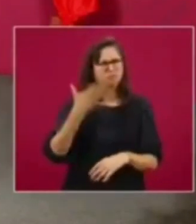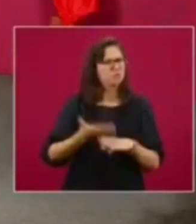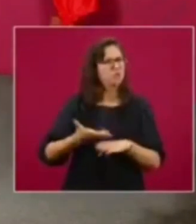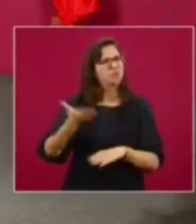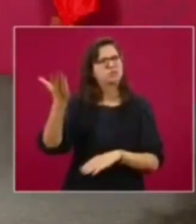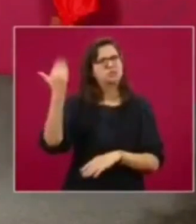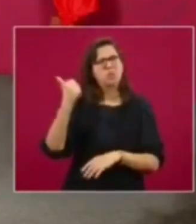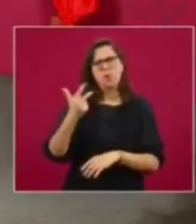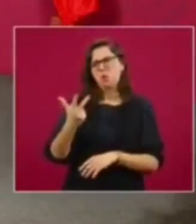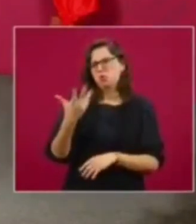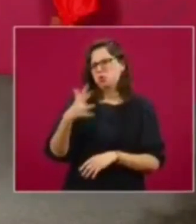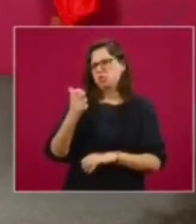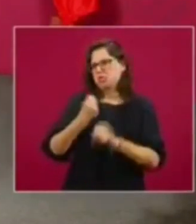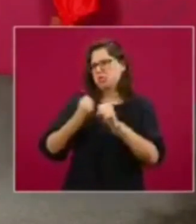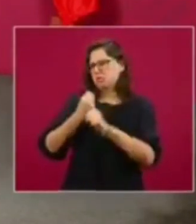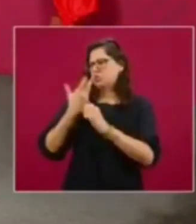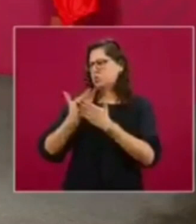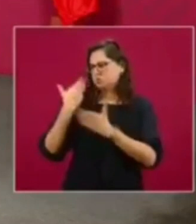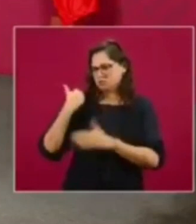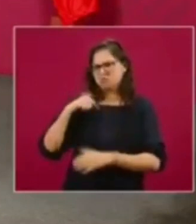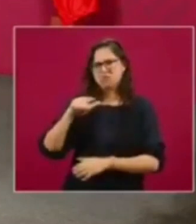8 o 10 años.